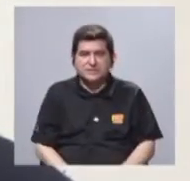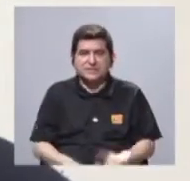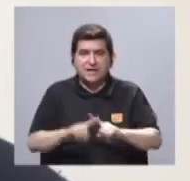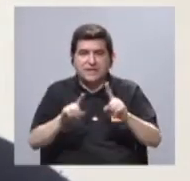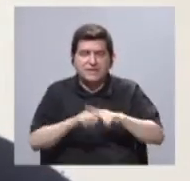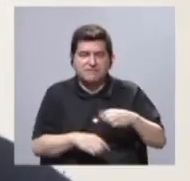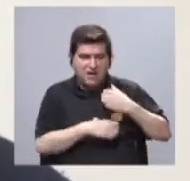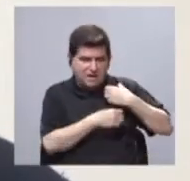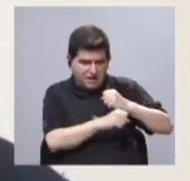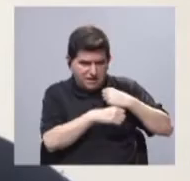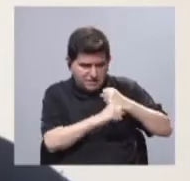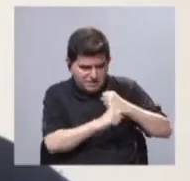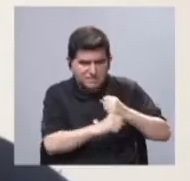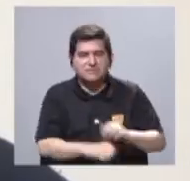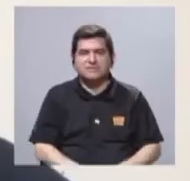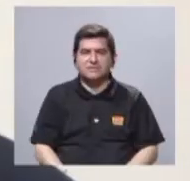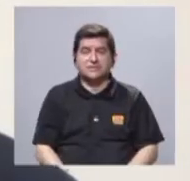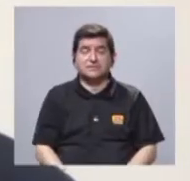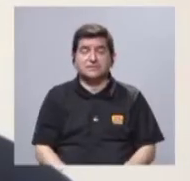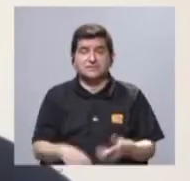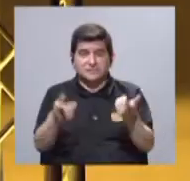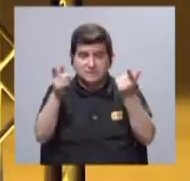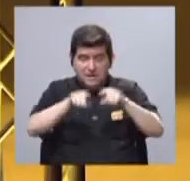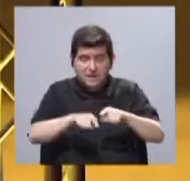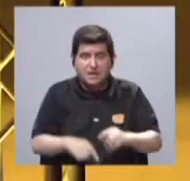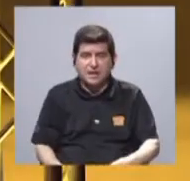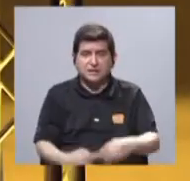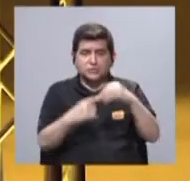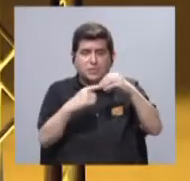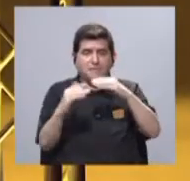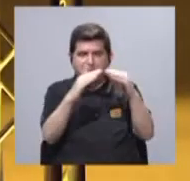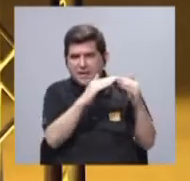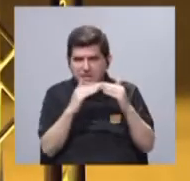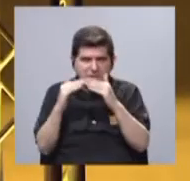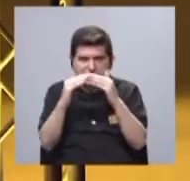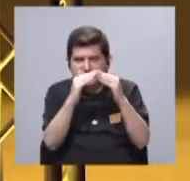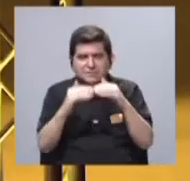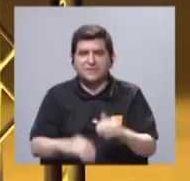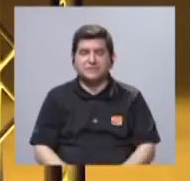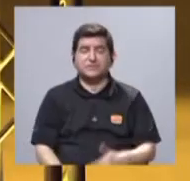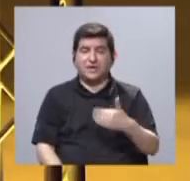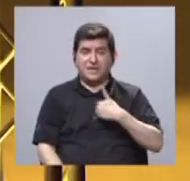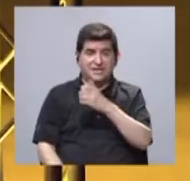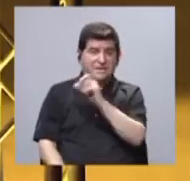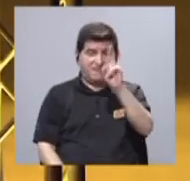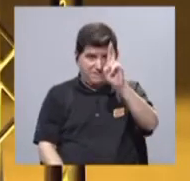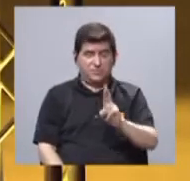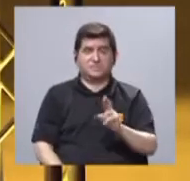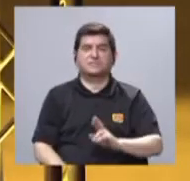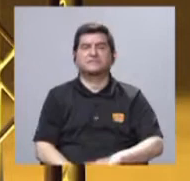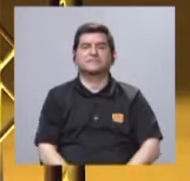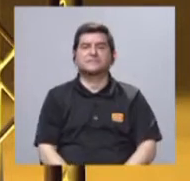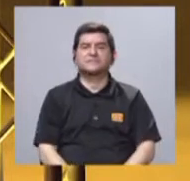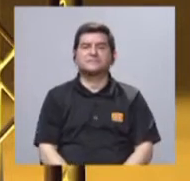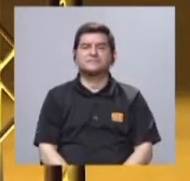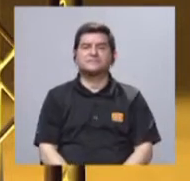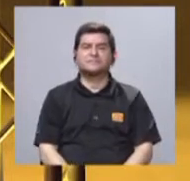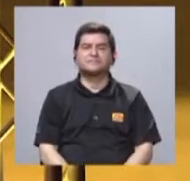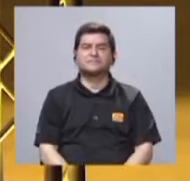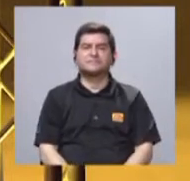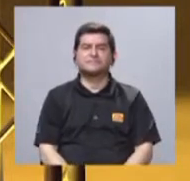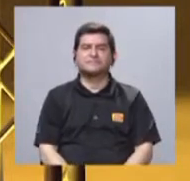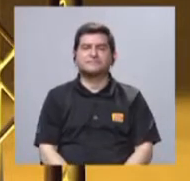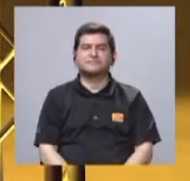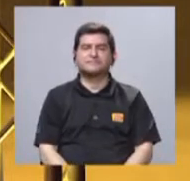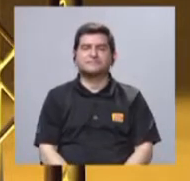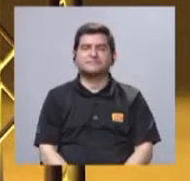gobierno de la provincia, los ayuntamientos, los ayuntamientos de las principales ciudades